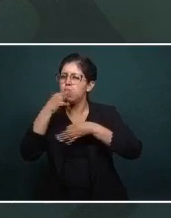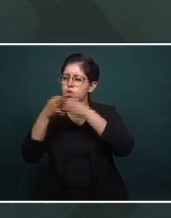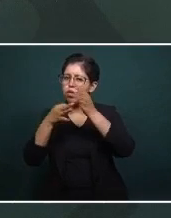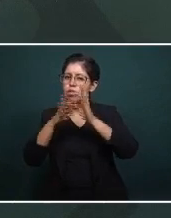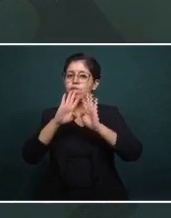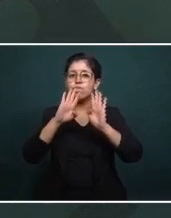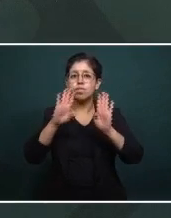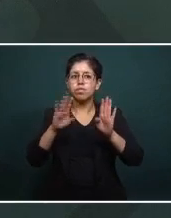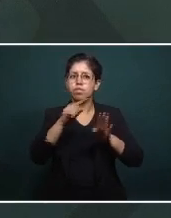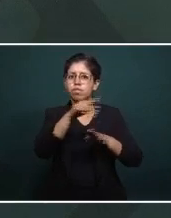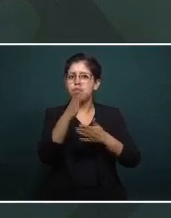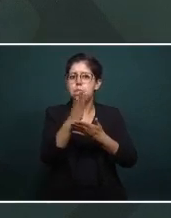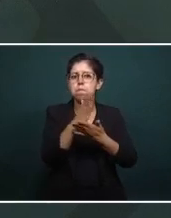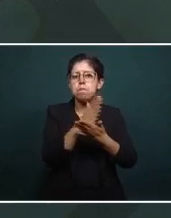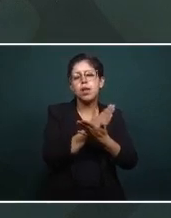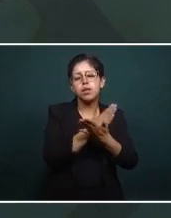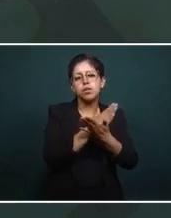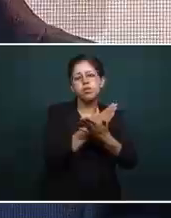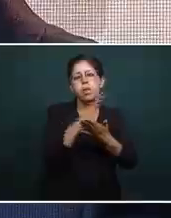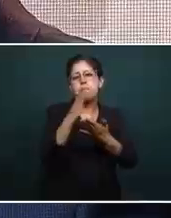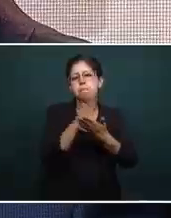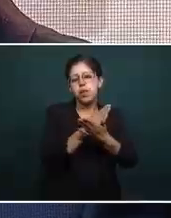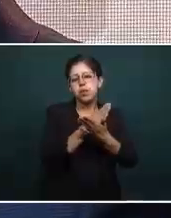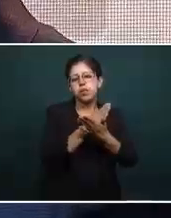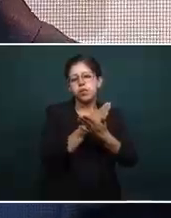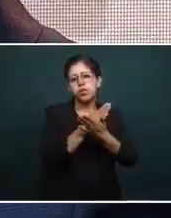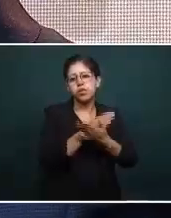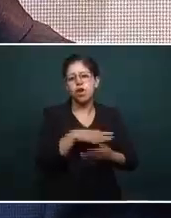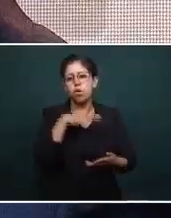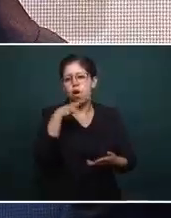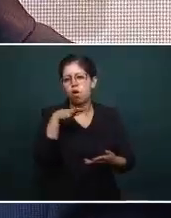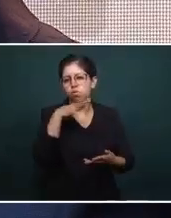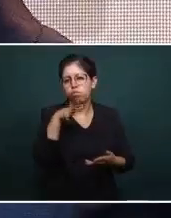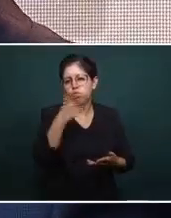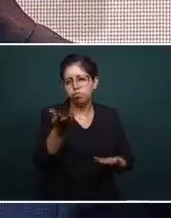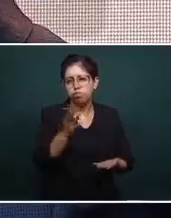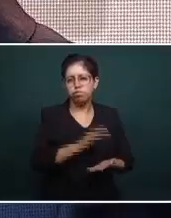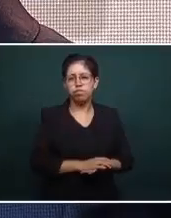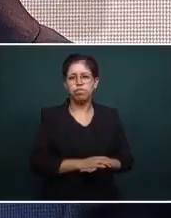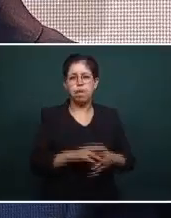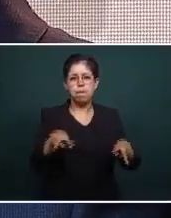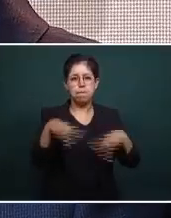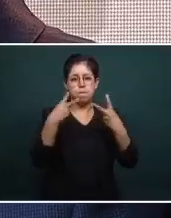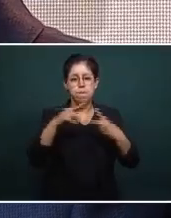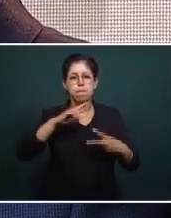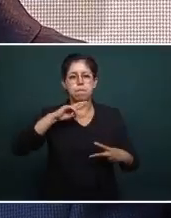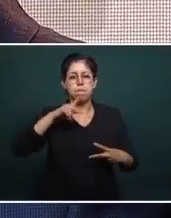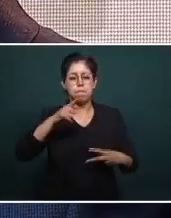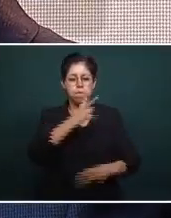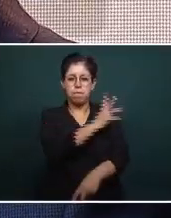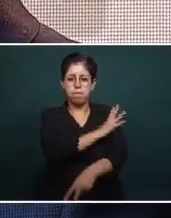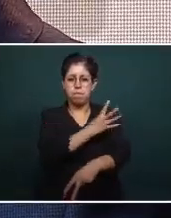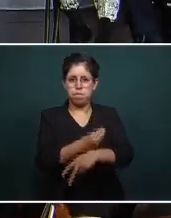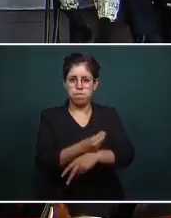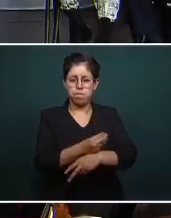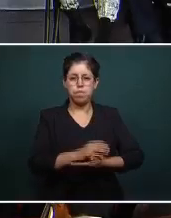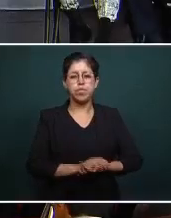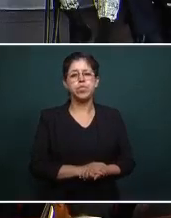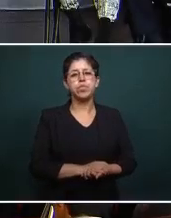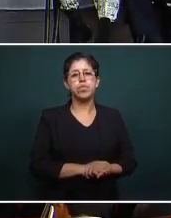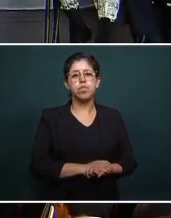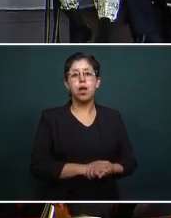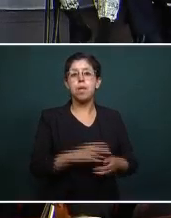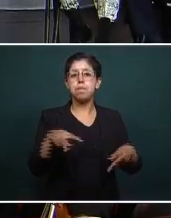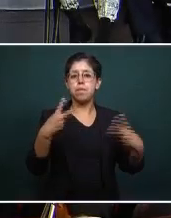40% de cilindros de gas en mal estado, quiere decir que sacaron de sus bodegas los expendedores los cilindros nuevos y